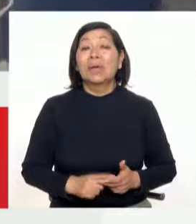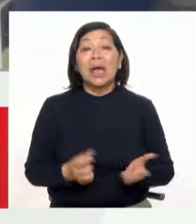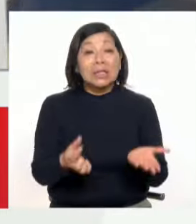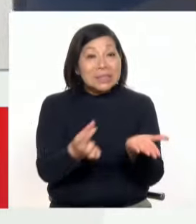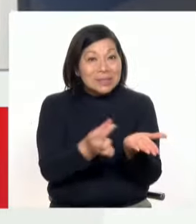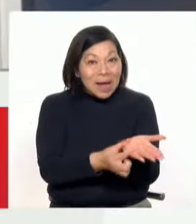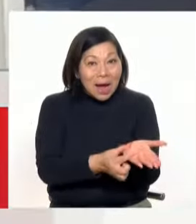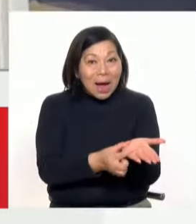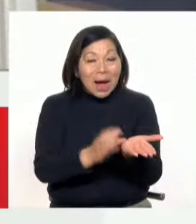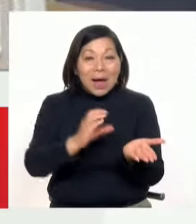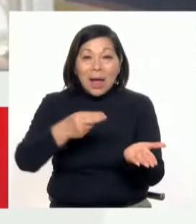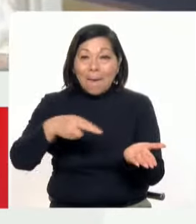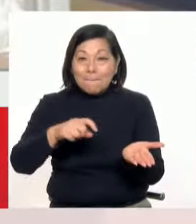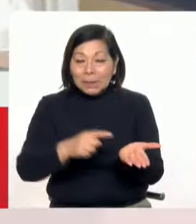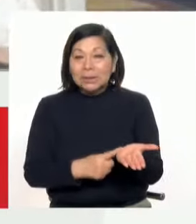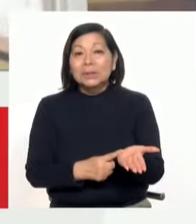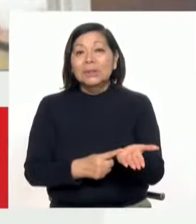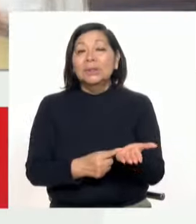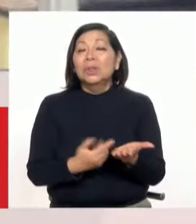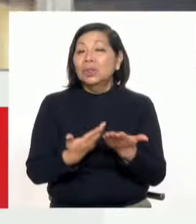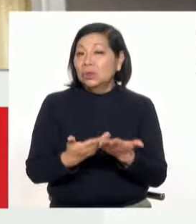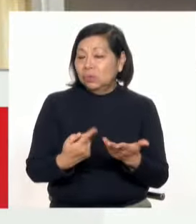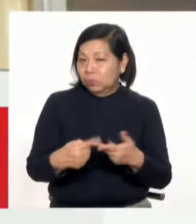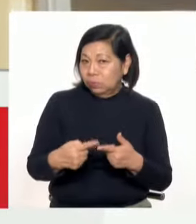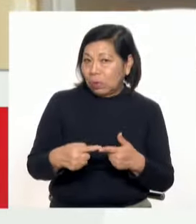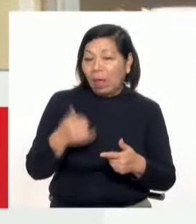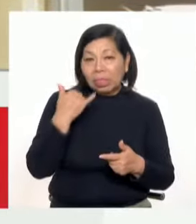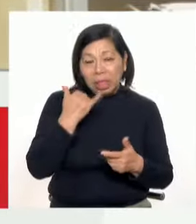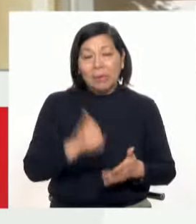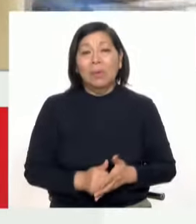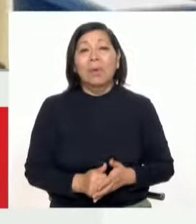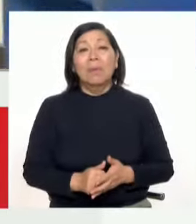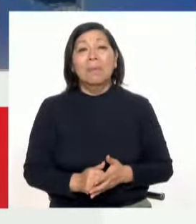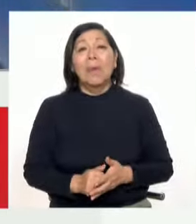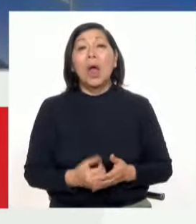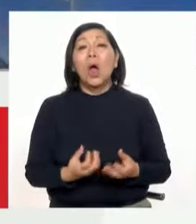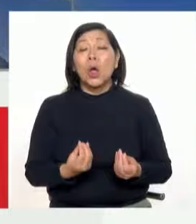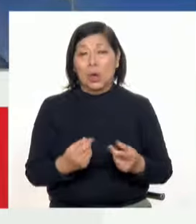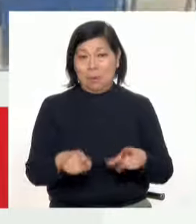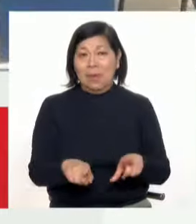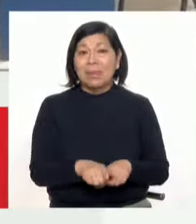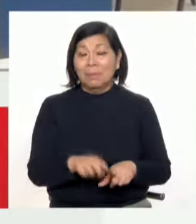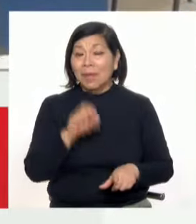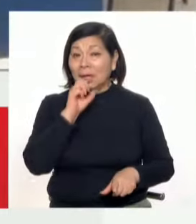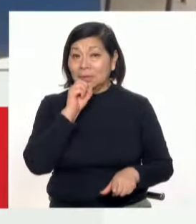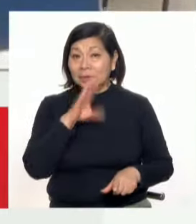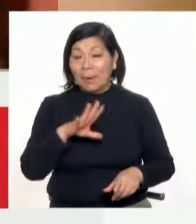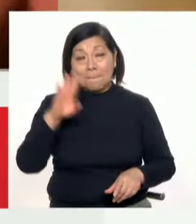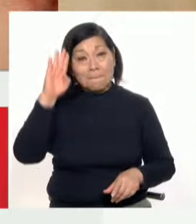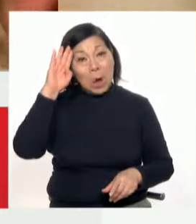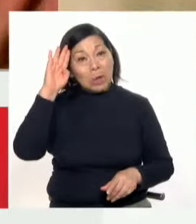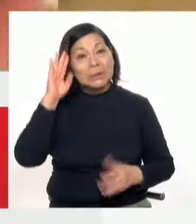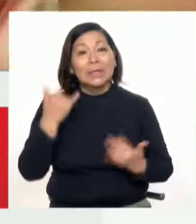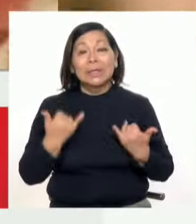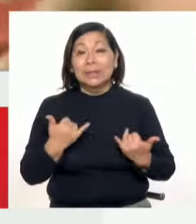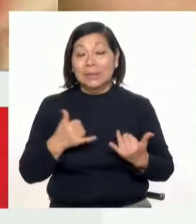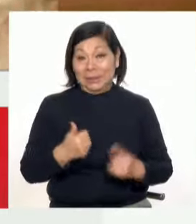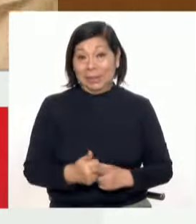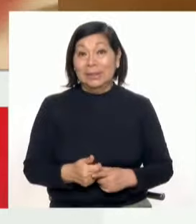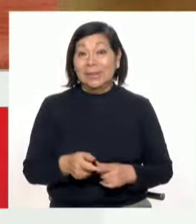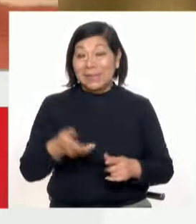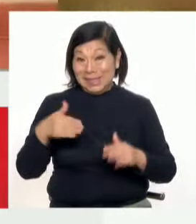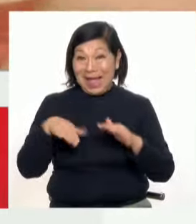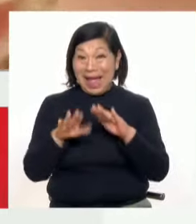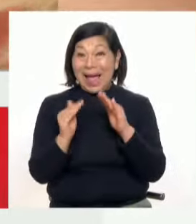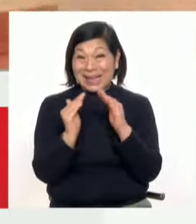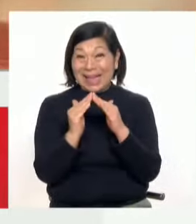chips también de celulares, accesorios de telefonía móvil, y según información policial, pues en ese mismo